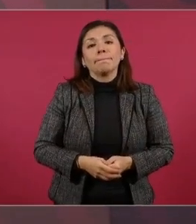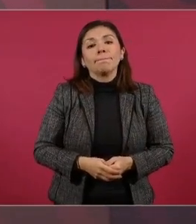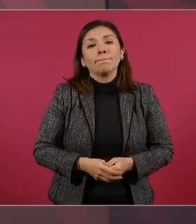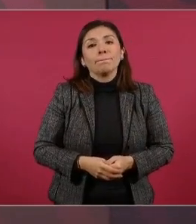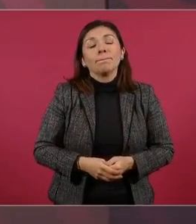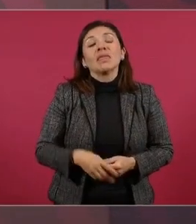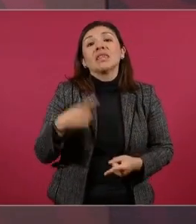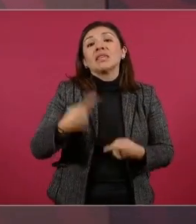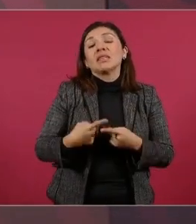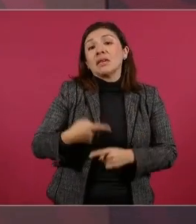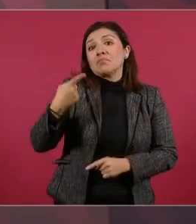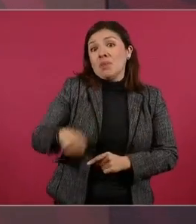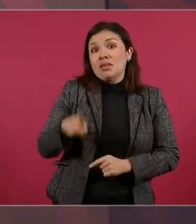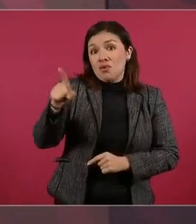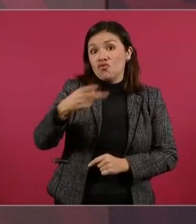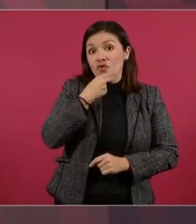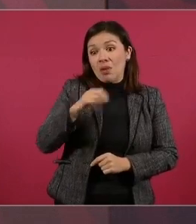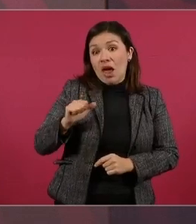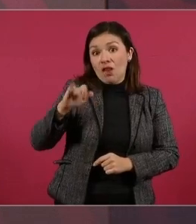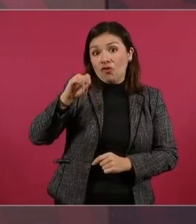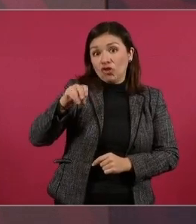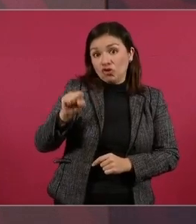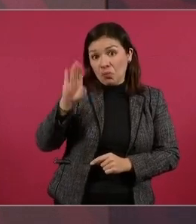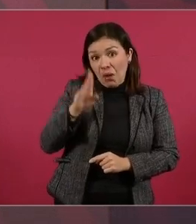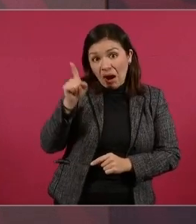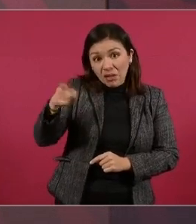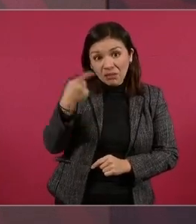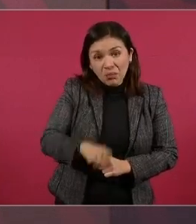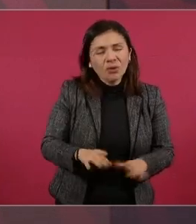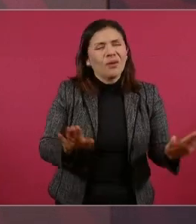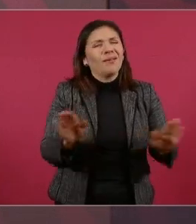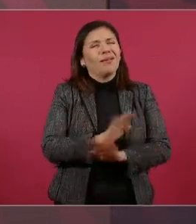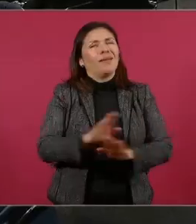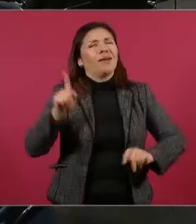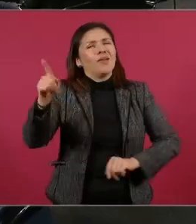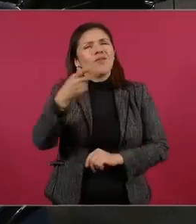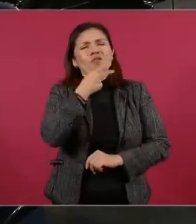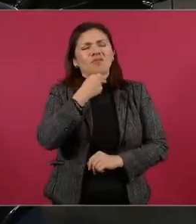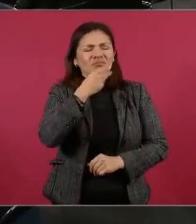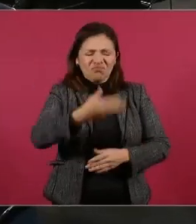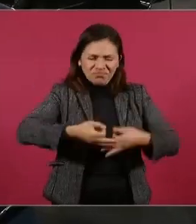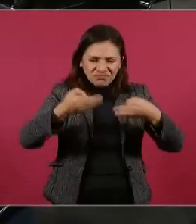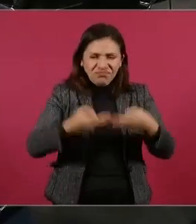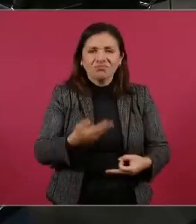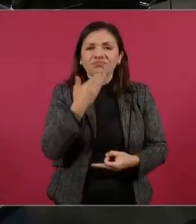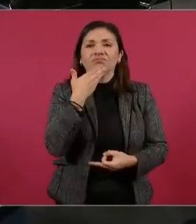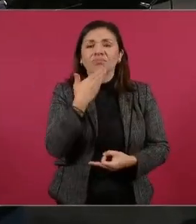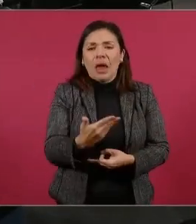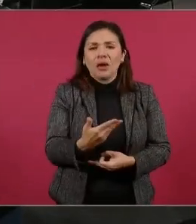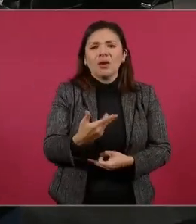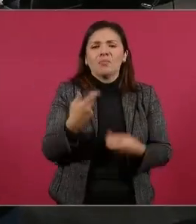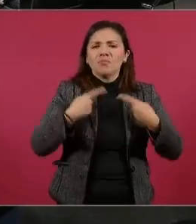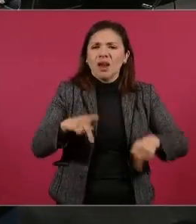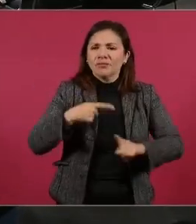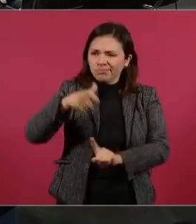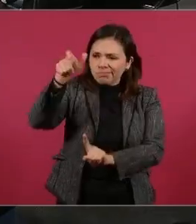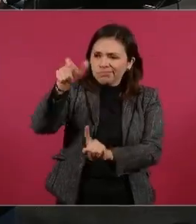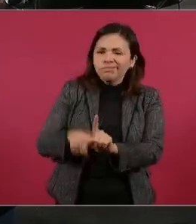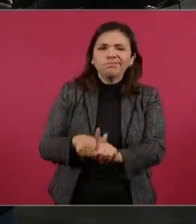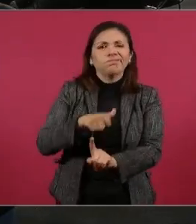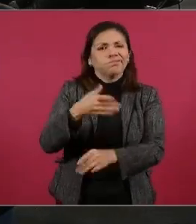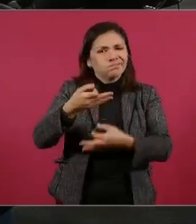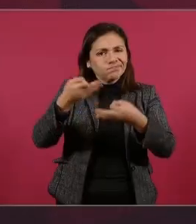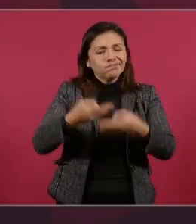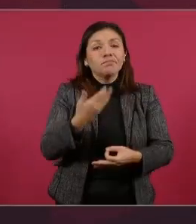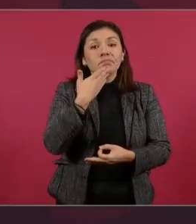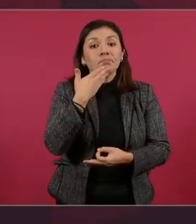no alfo es un hombre íntegro cas es un hombre íntegro